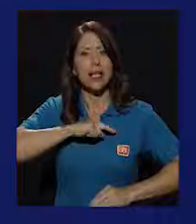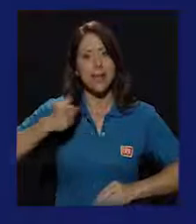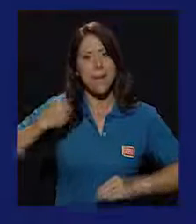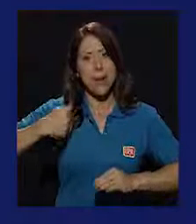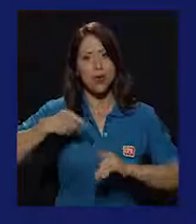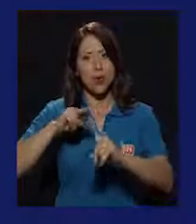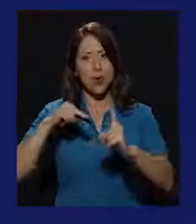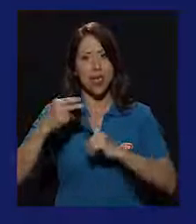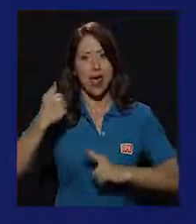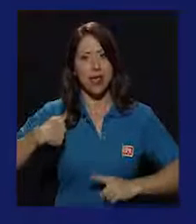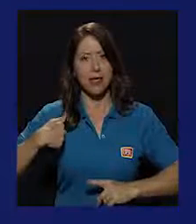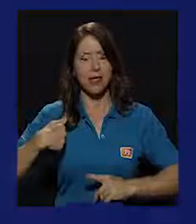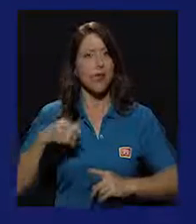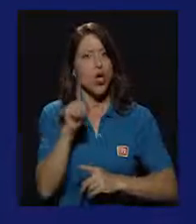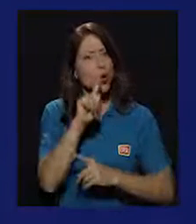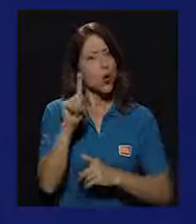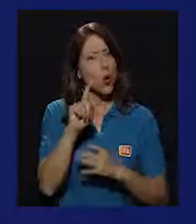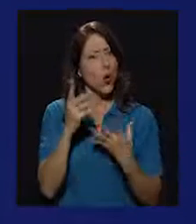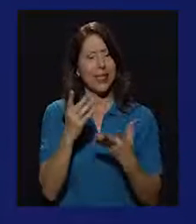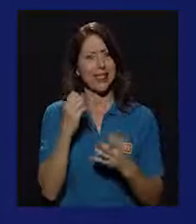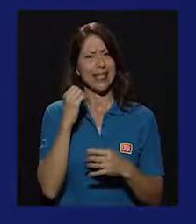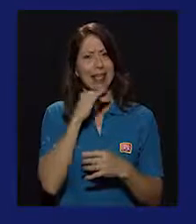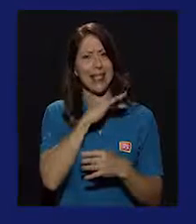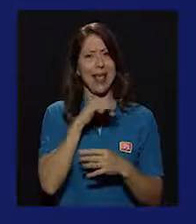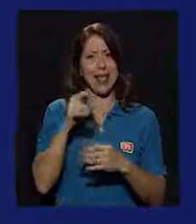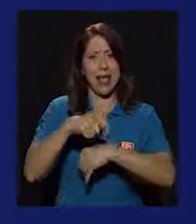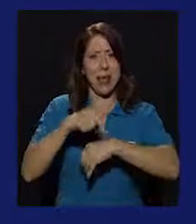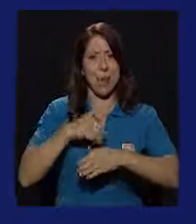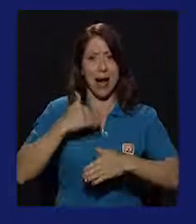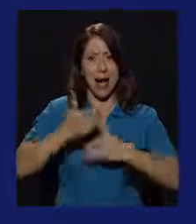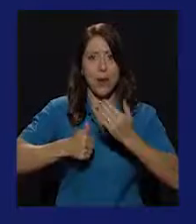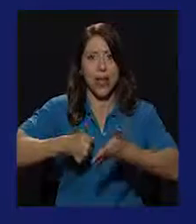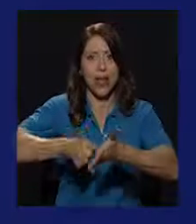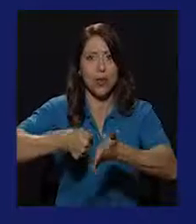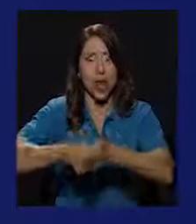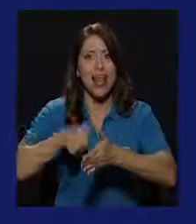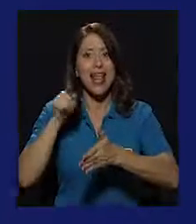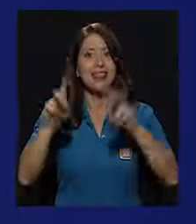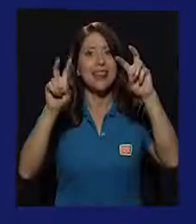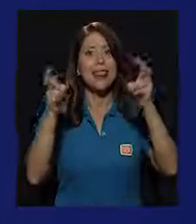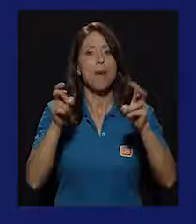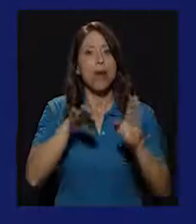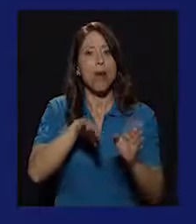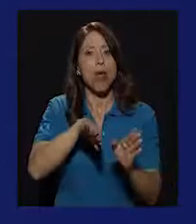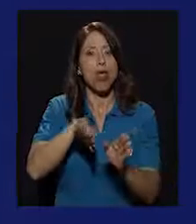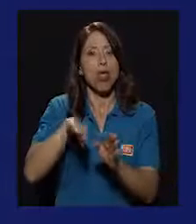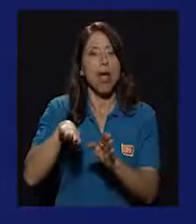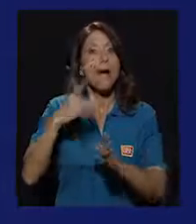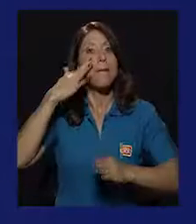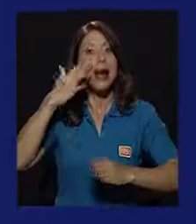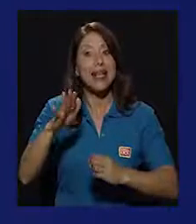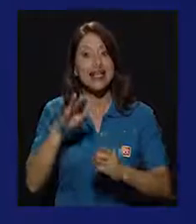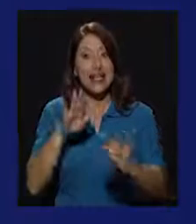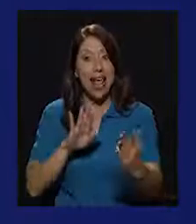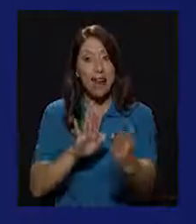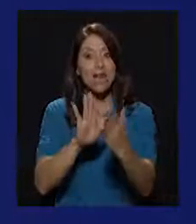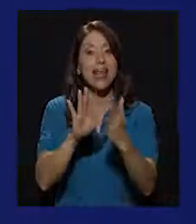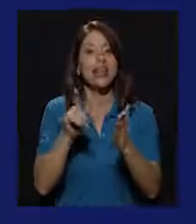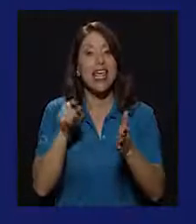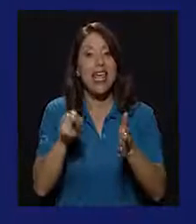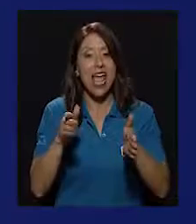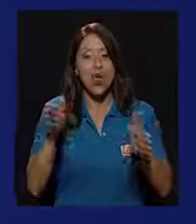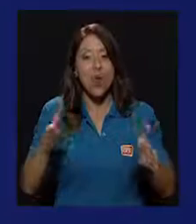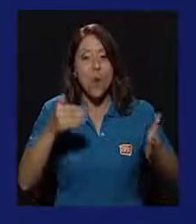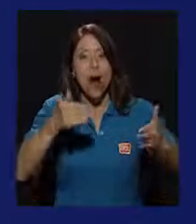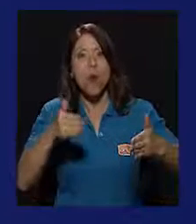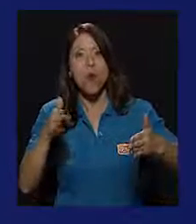no es de extrañar que en esta época electoral el tema resulte marginal parece que tenemos al frente